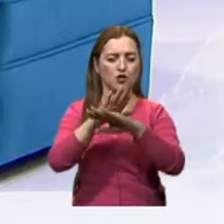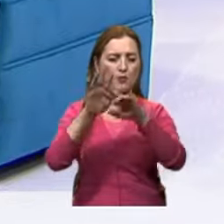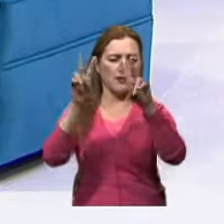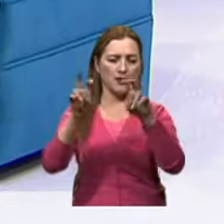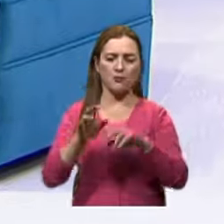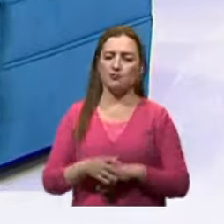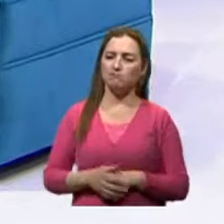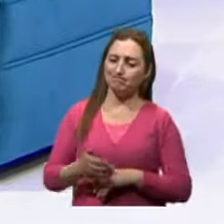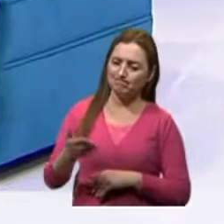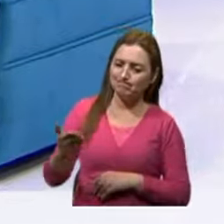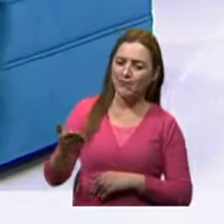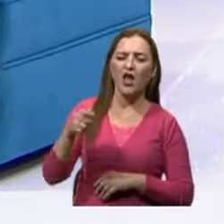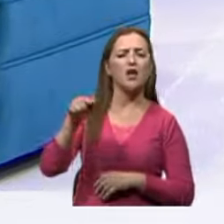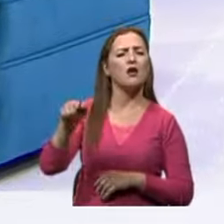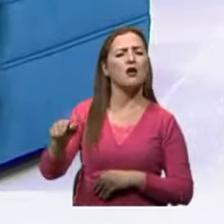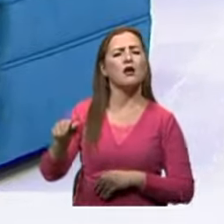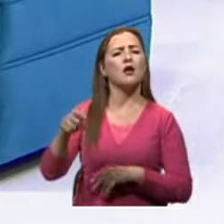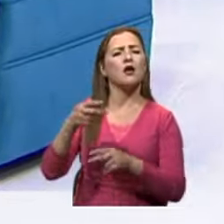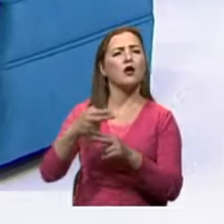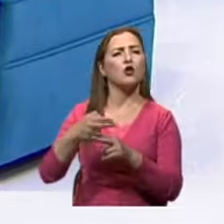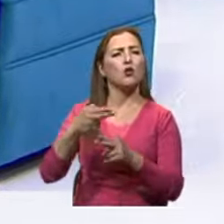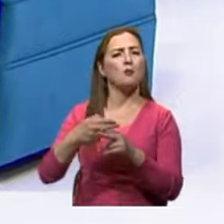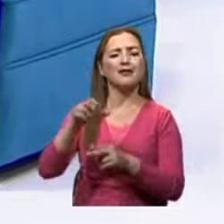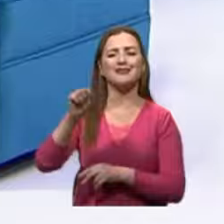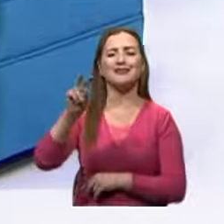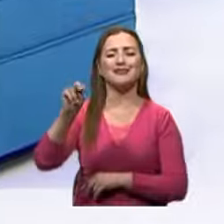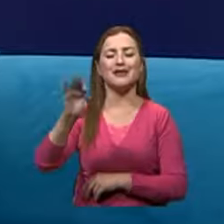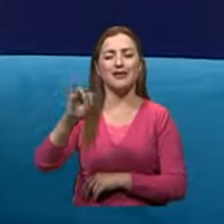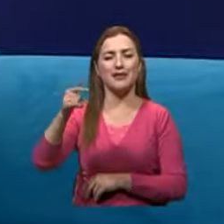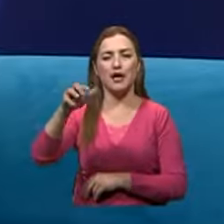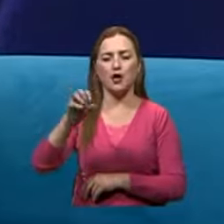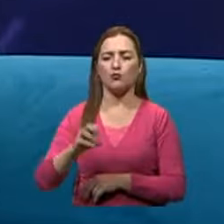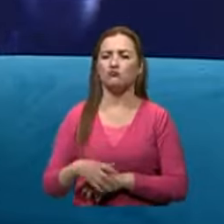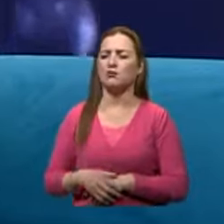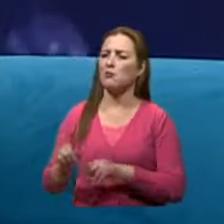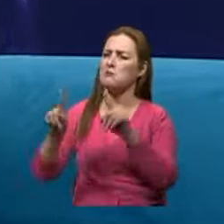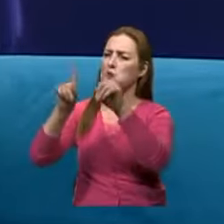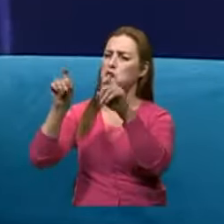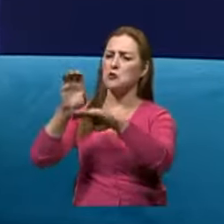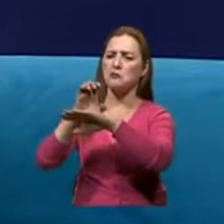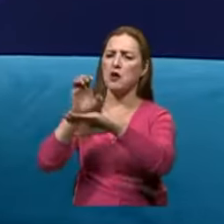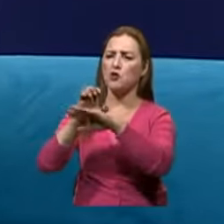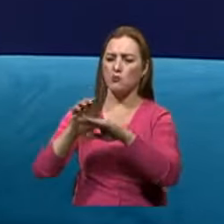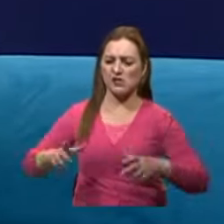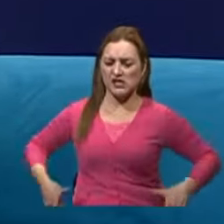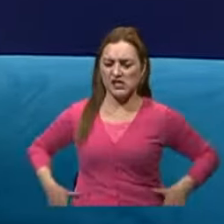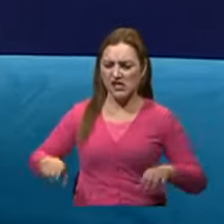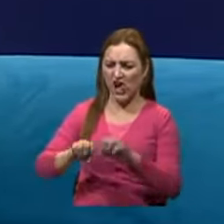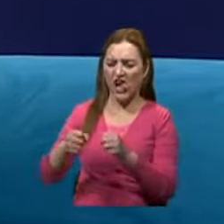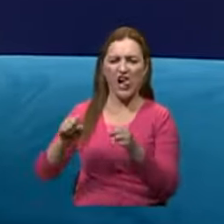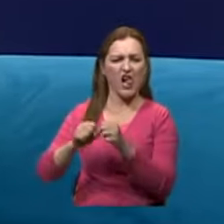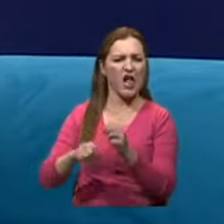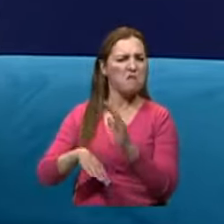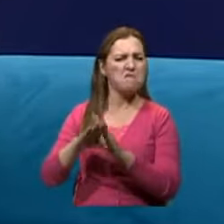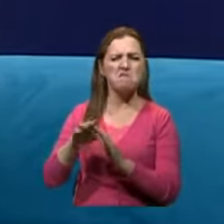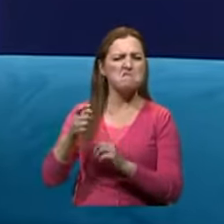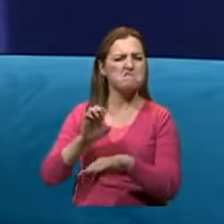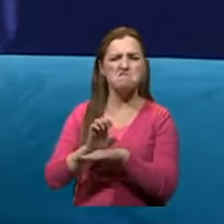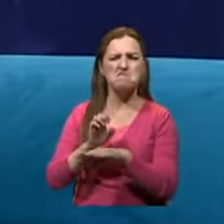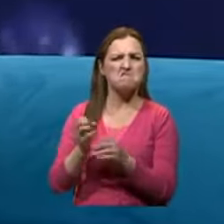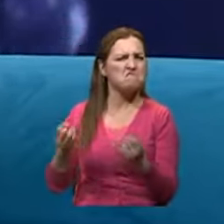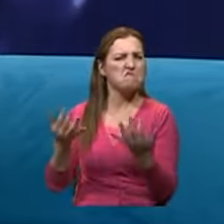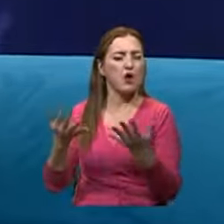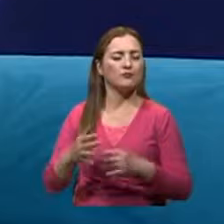¿qué tan comunes son estas fracturas en el Ecuador? Hola Esteban, muchas gracias por la invitación. Es una patología muy prevalente.